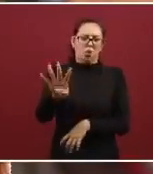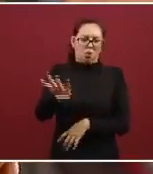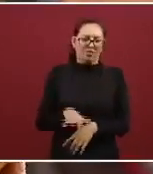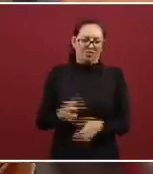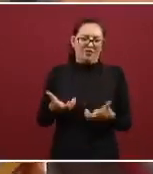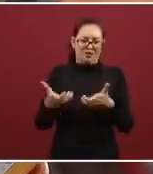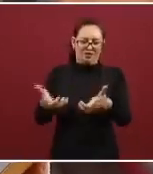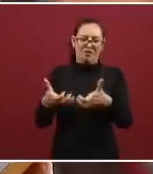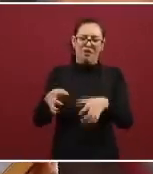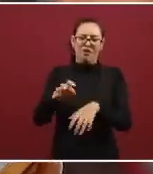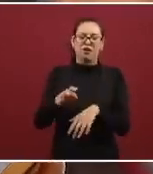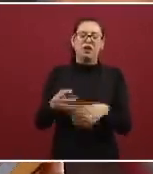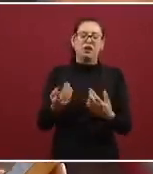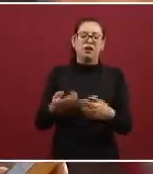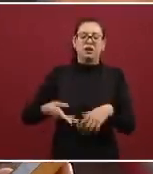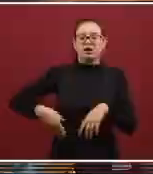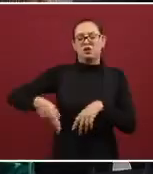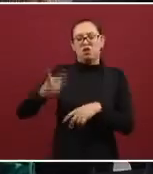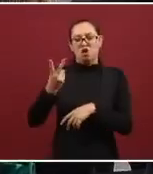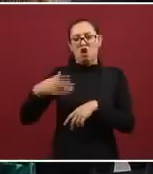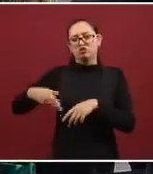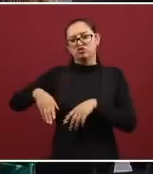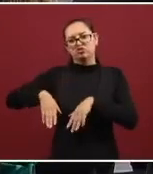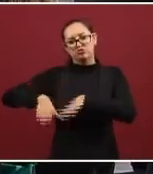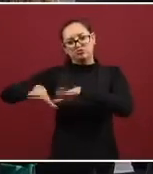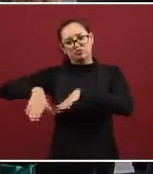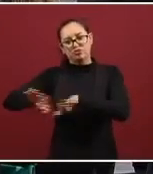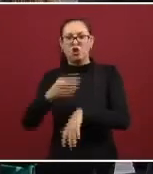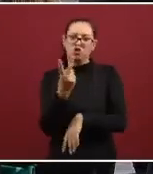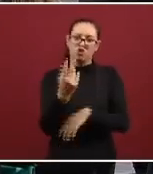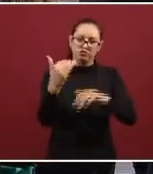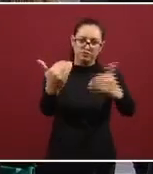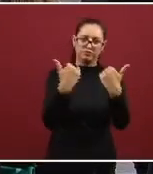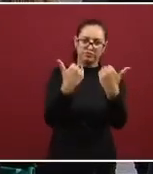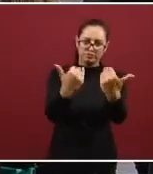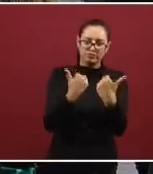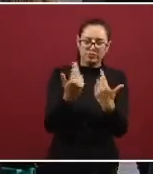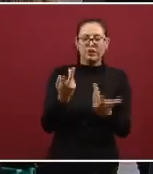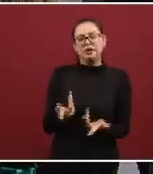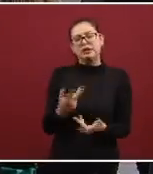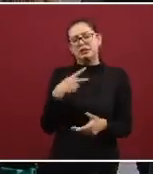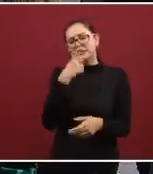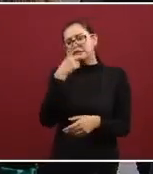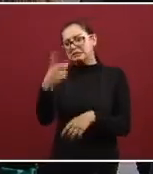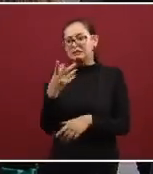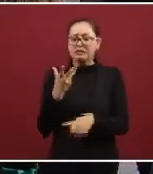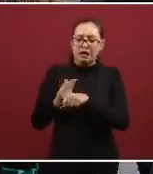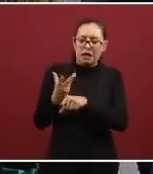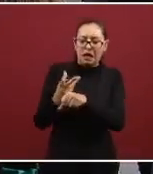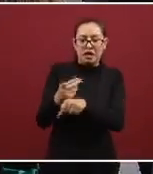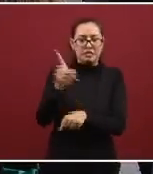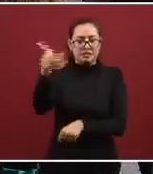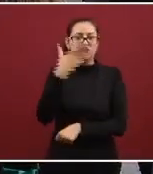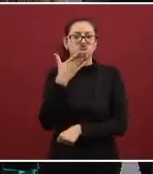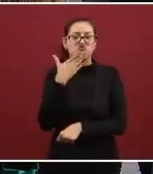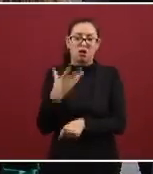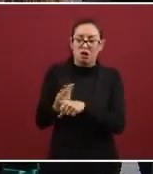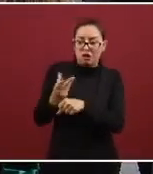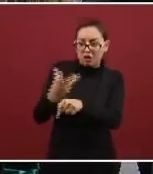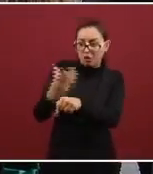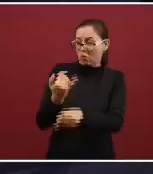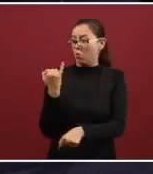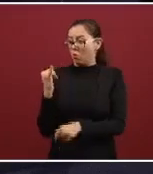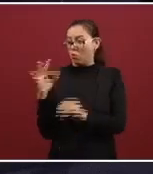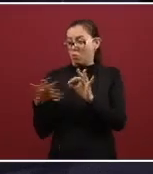el secretario Javier Jiménez Espriu dijo que en junio se concluiría la carretera en Sonora. Y bueno,